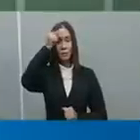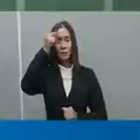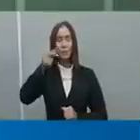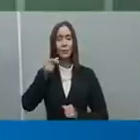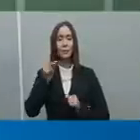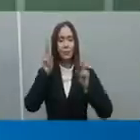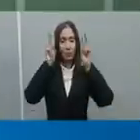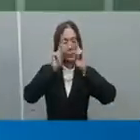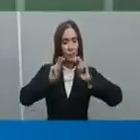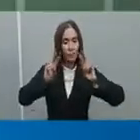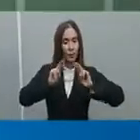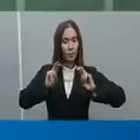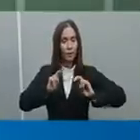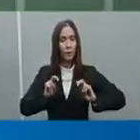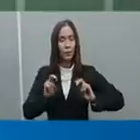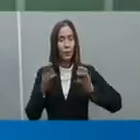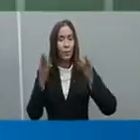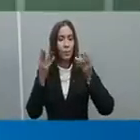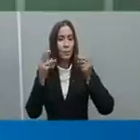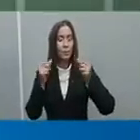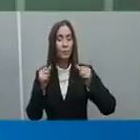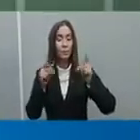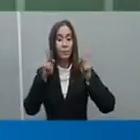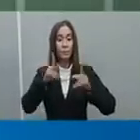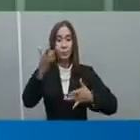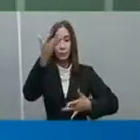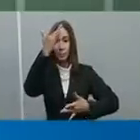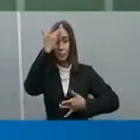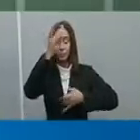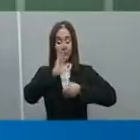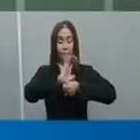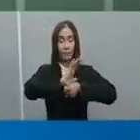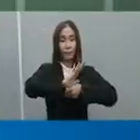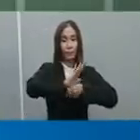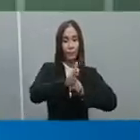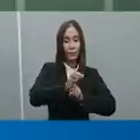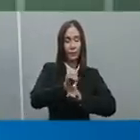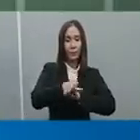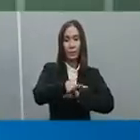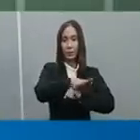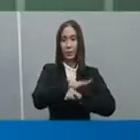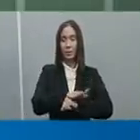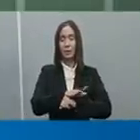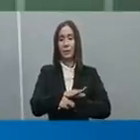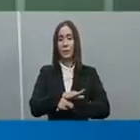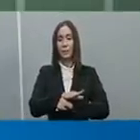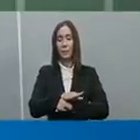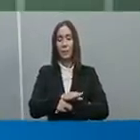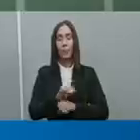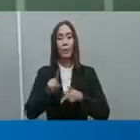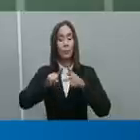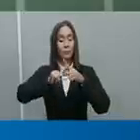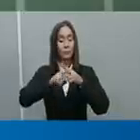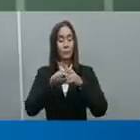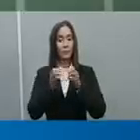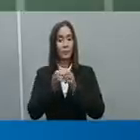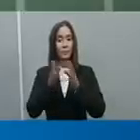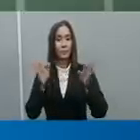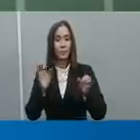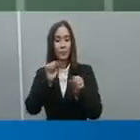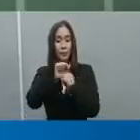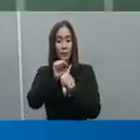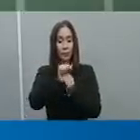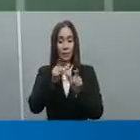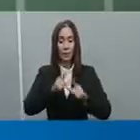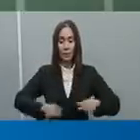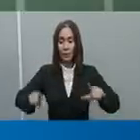desde un inicio y recomendadas por la Organización Mundial de la Salud. Además, habló de un monitoreo